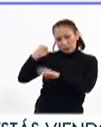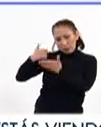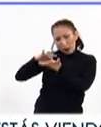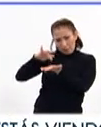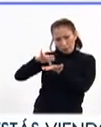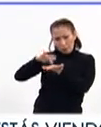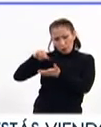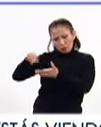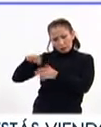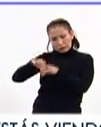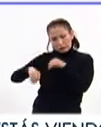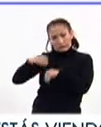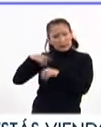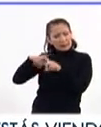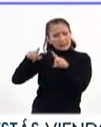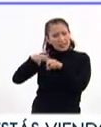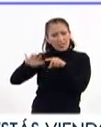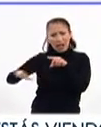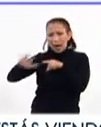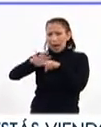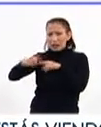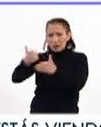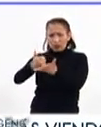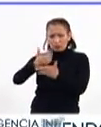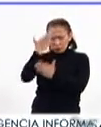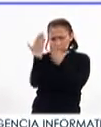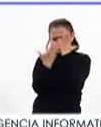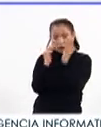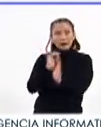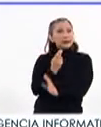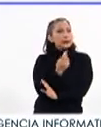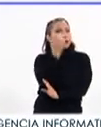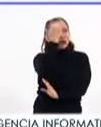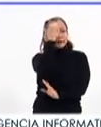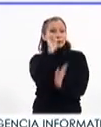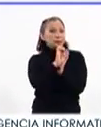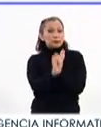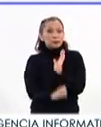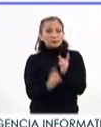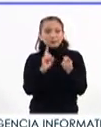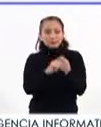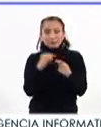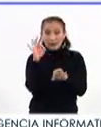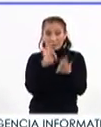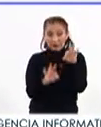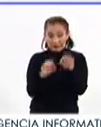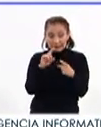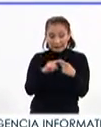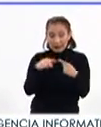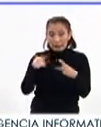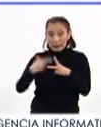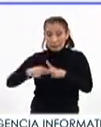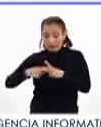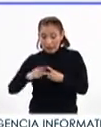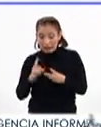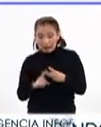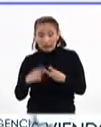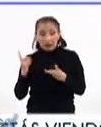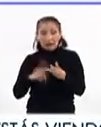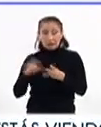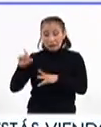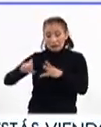sin duda interdisciplinario. Necesitamos conocimientos de las áreas de física,